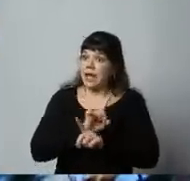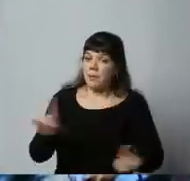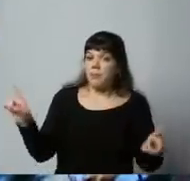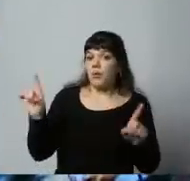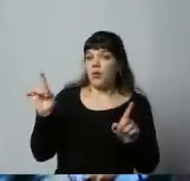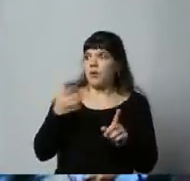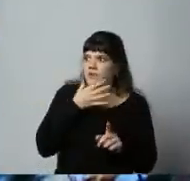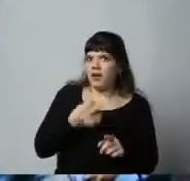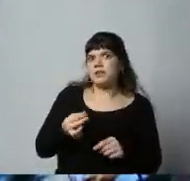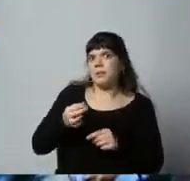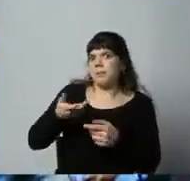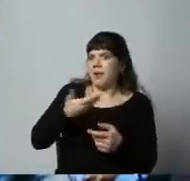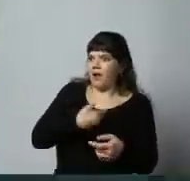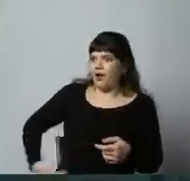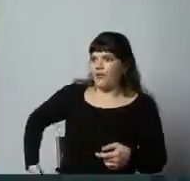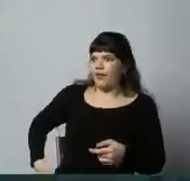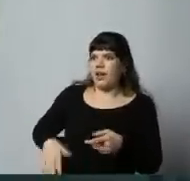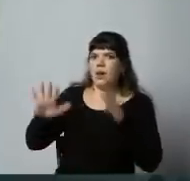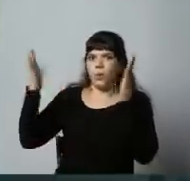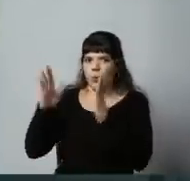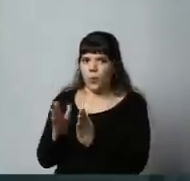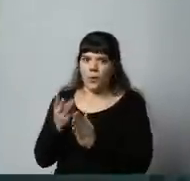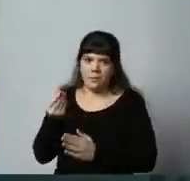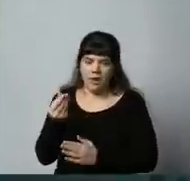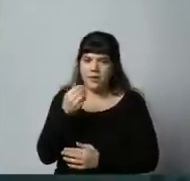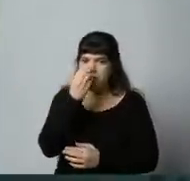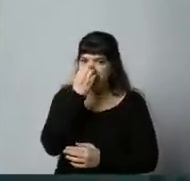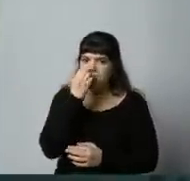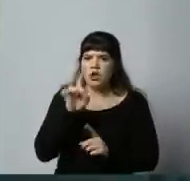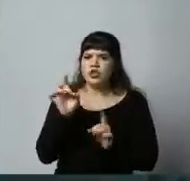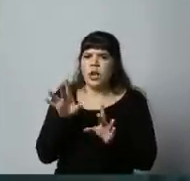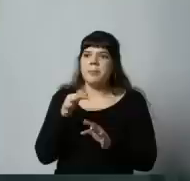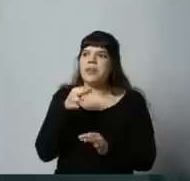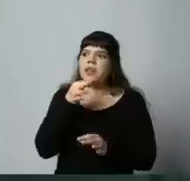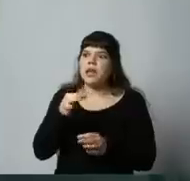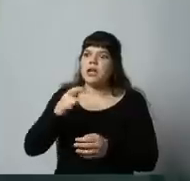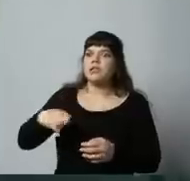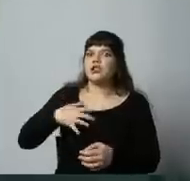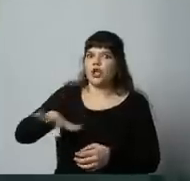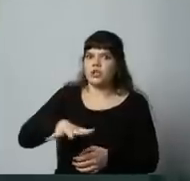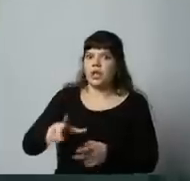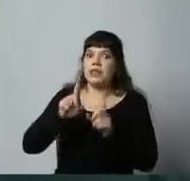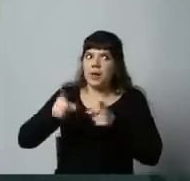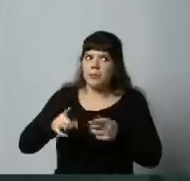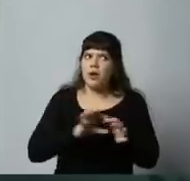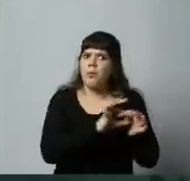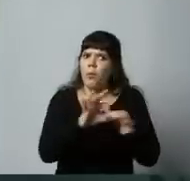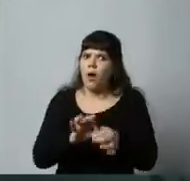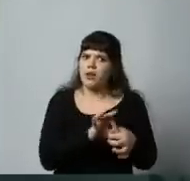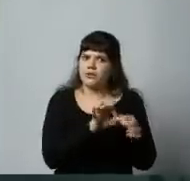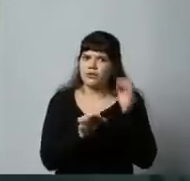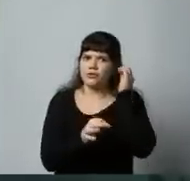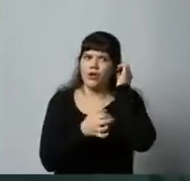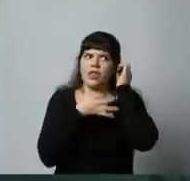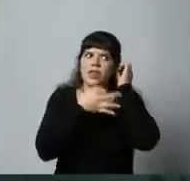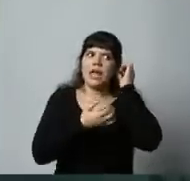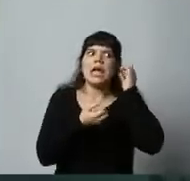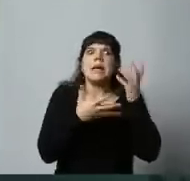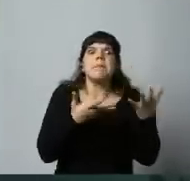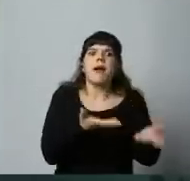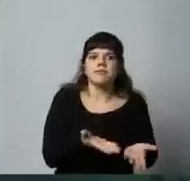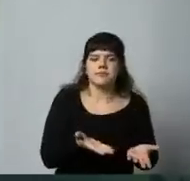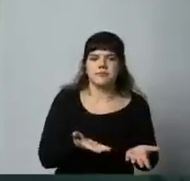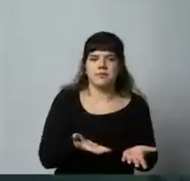con un ajuste porque hay tensión no es solo justificarlo ante la sociedad hay que justificarlo ante la coalición ya ya se ha trascendido que hay tensiones